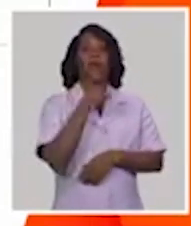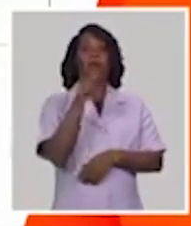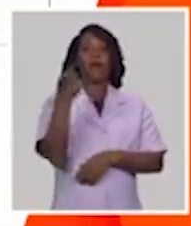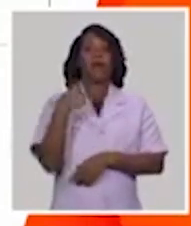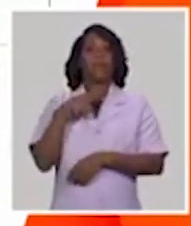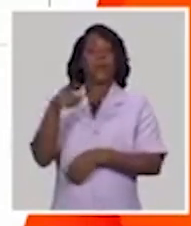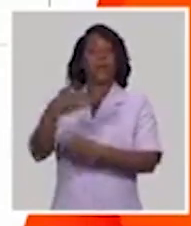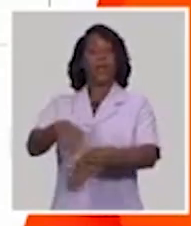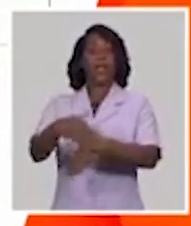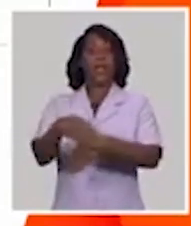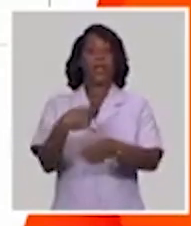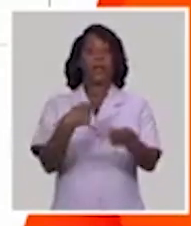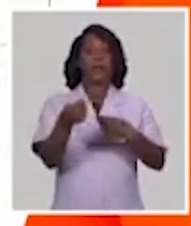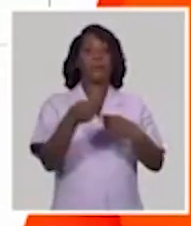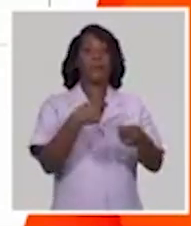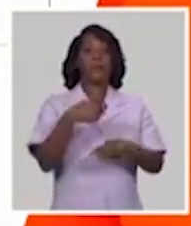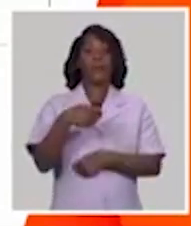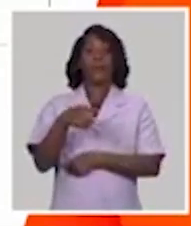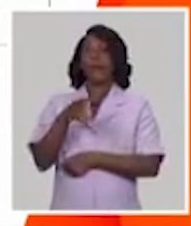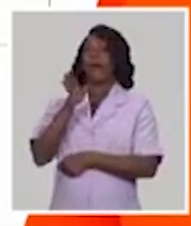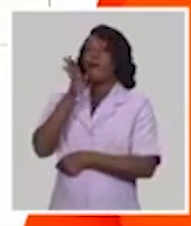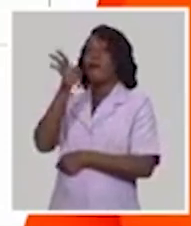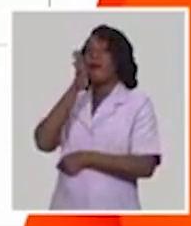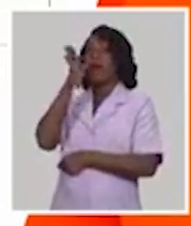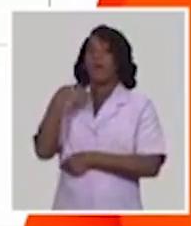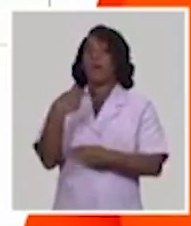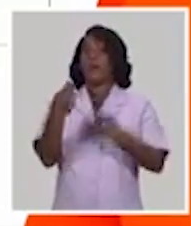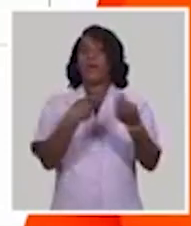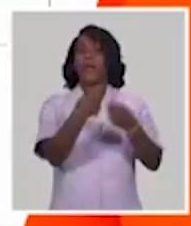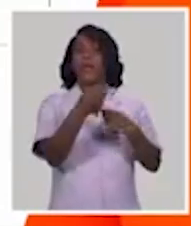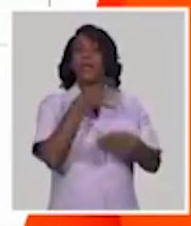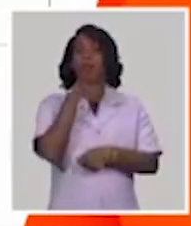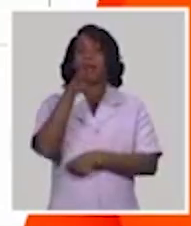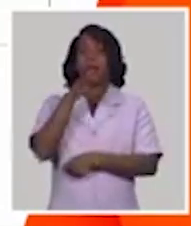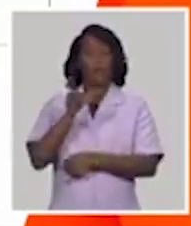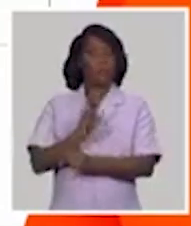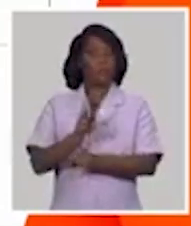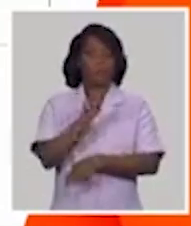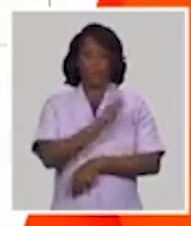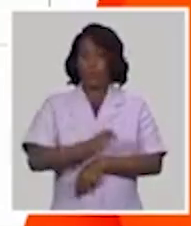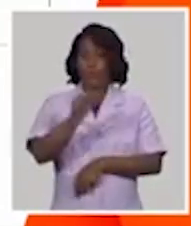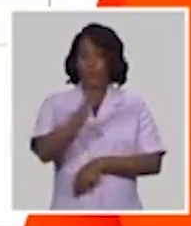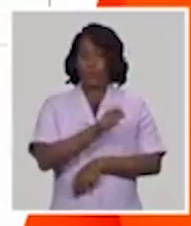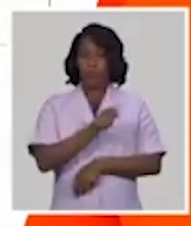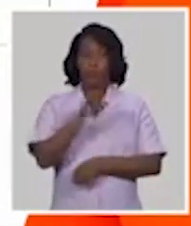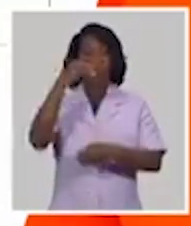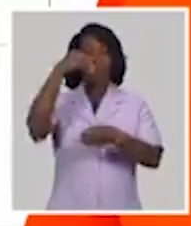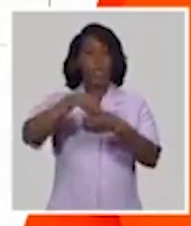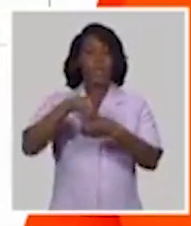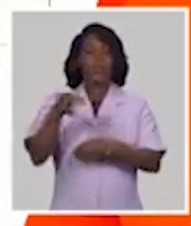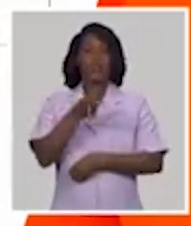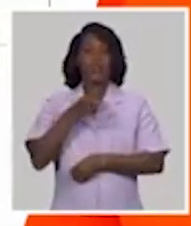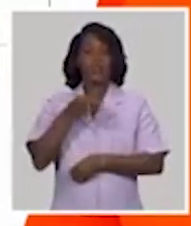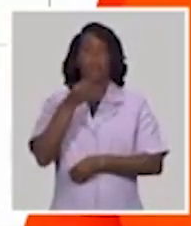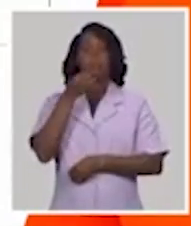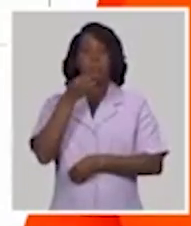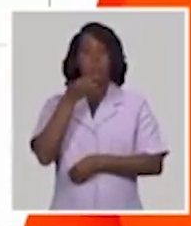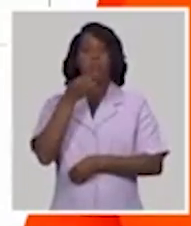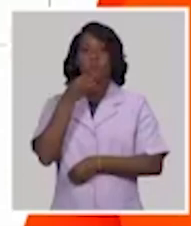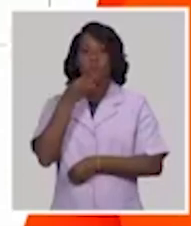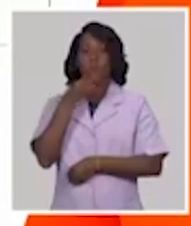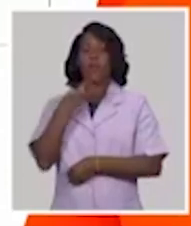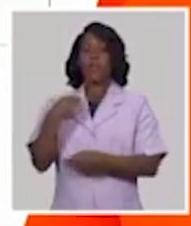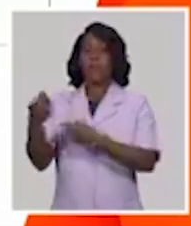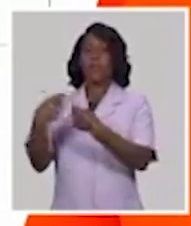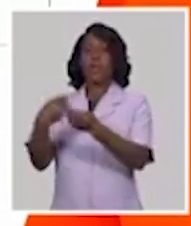movilidad y solo se comercialicen en su municipio de residencia. O sea, evitar la movilidad de los